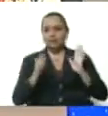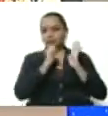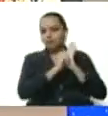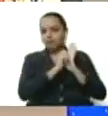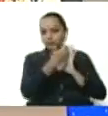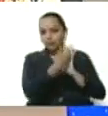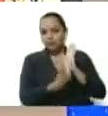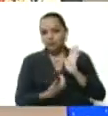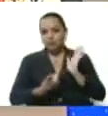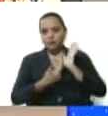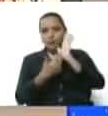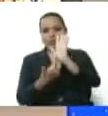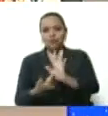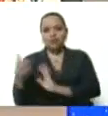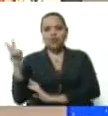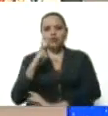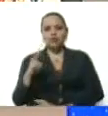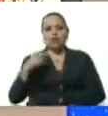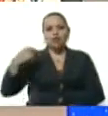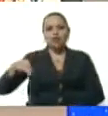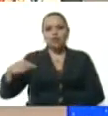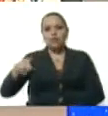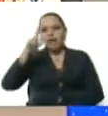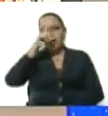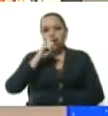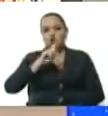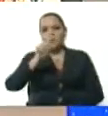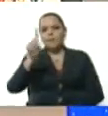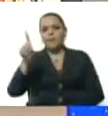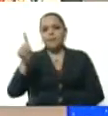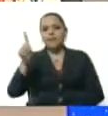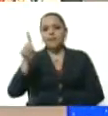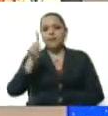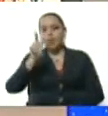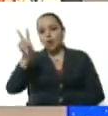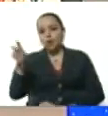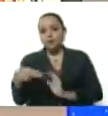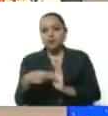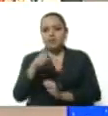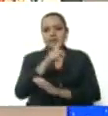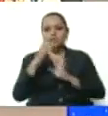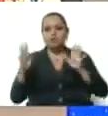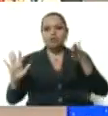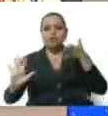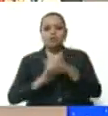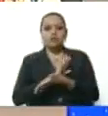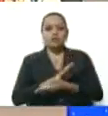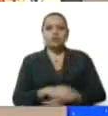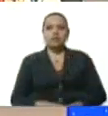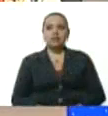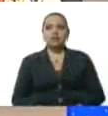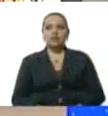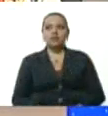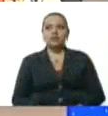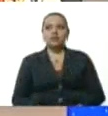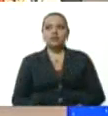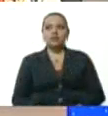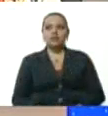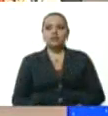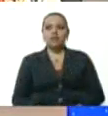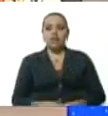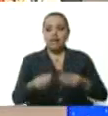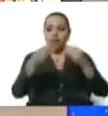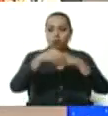que presentó Venezuela en noviembre de 2019 es justamente sobre la discrepancia entre el objeto del Acuerdo